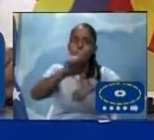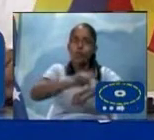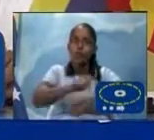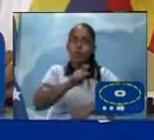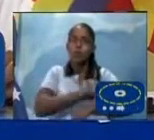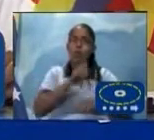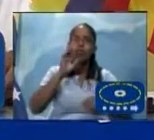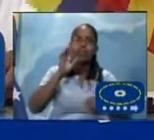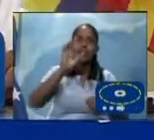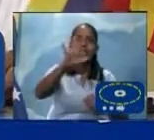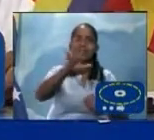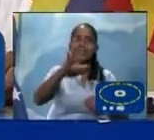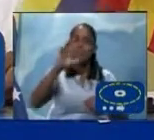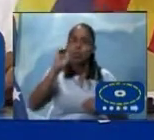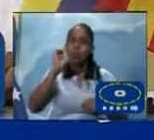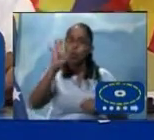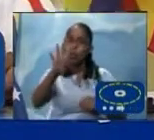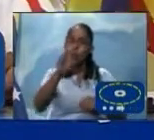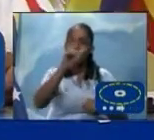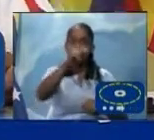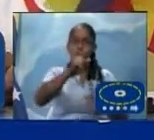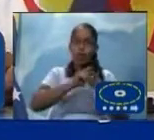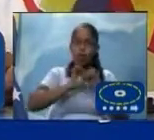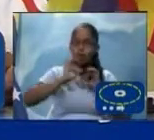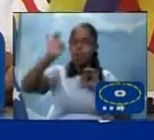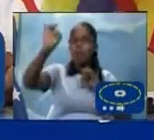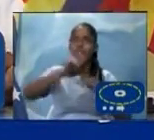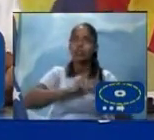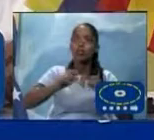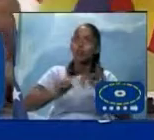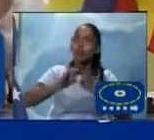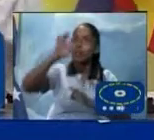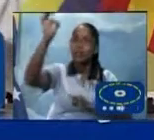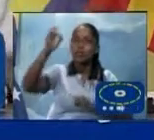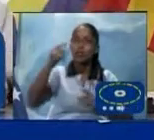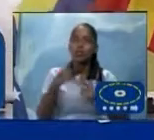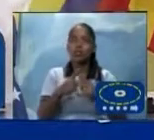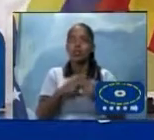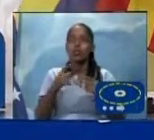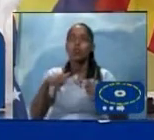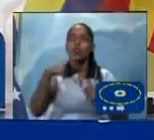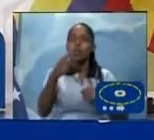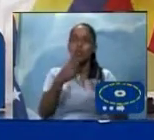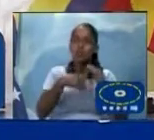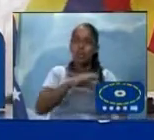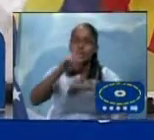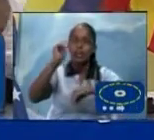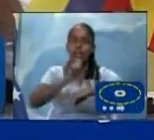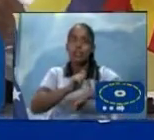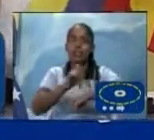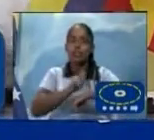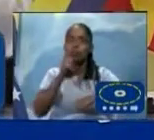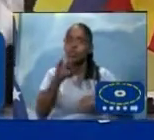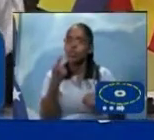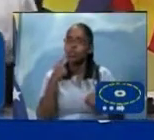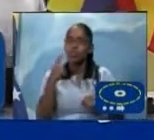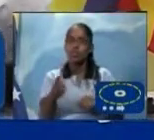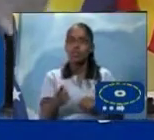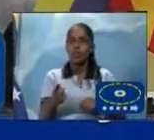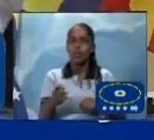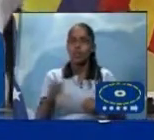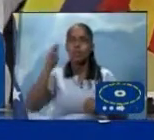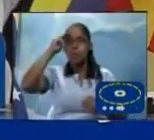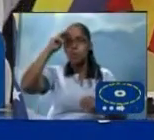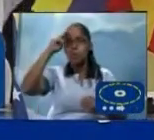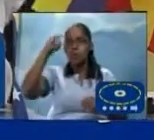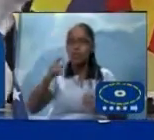de 54 metros de altura. Cuando salían del templo, ellos le dijeron: